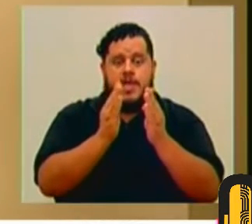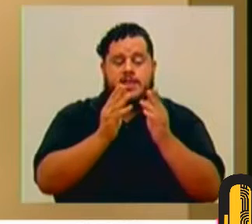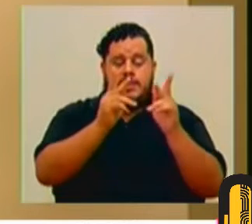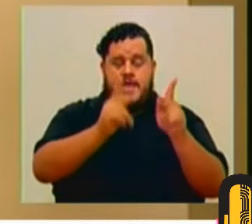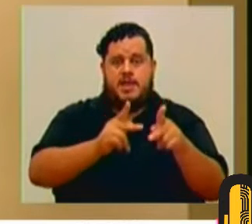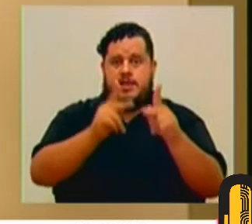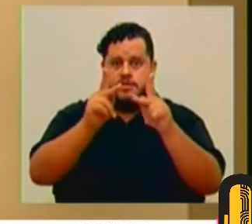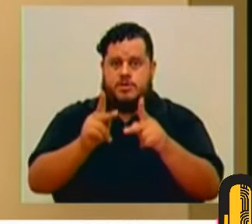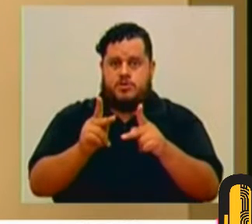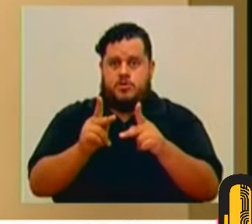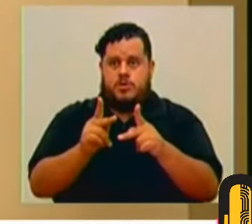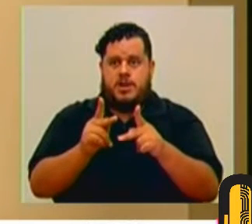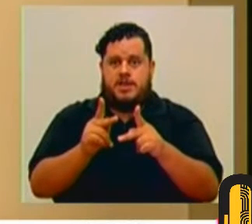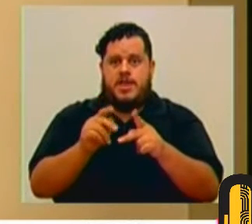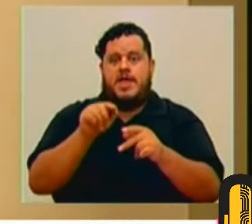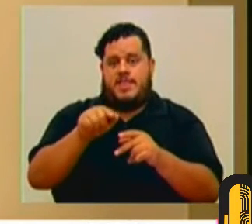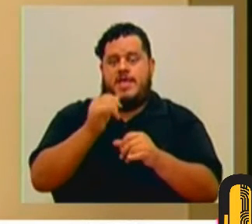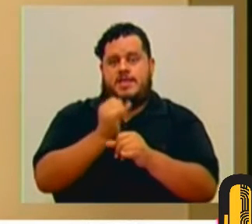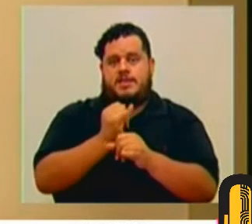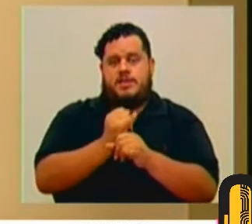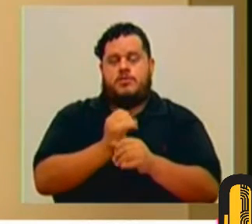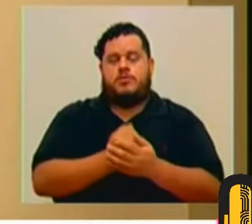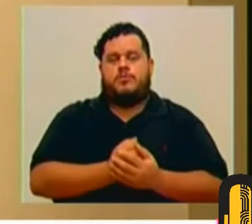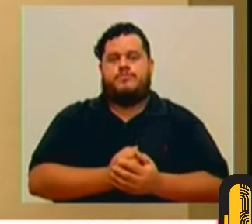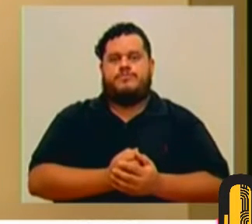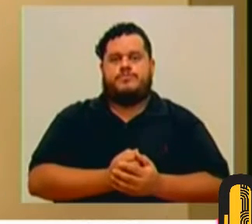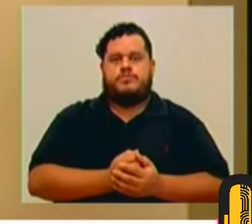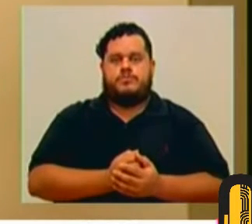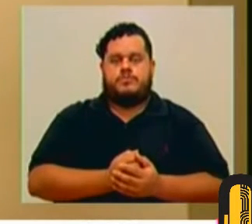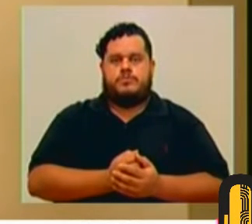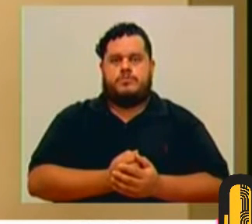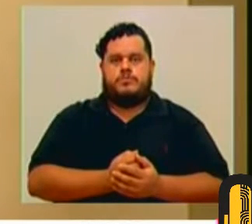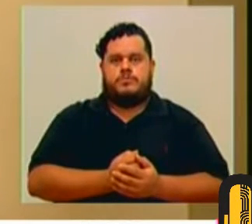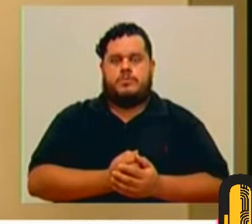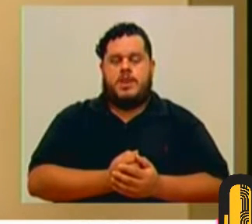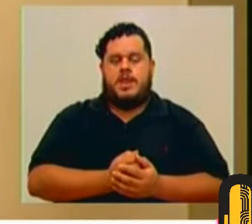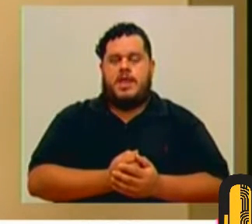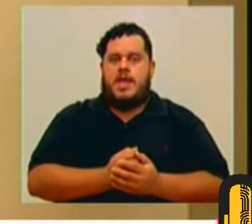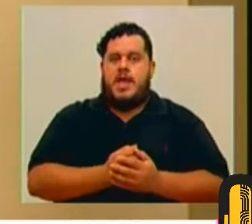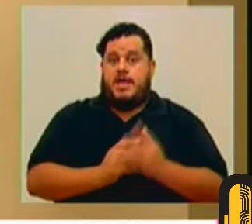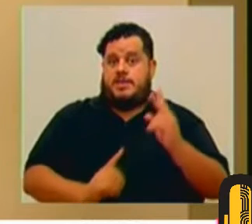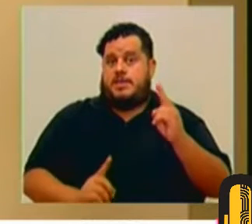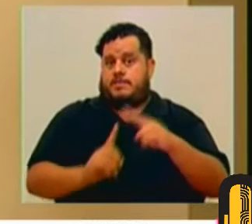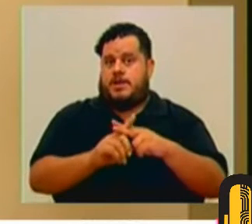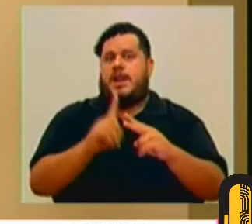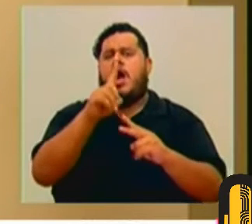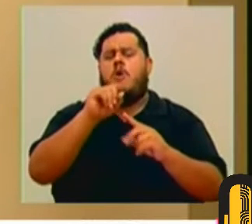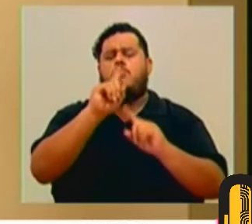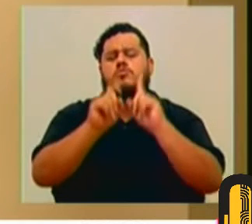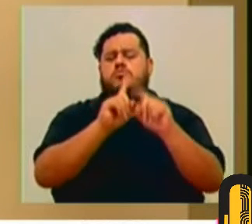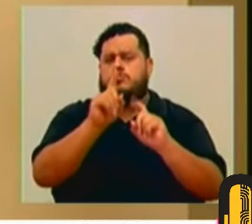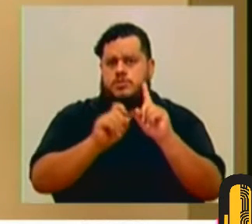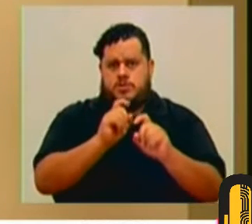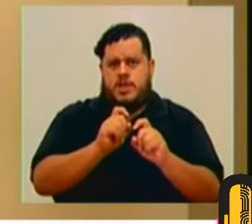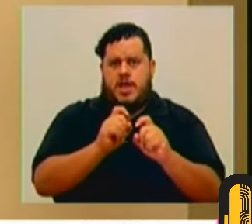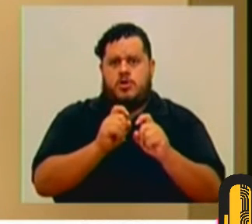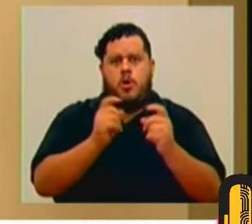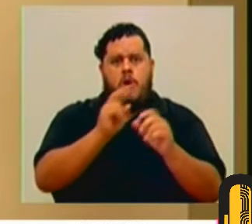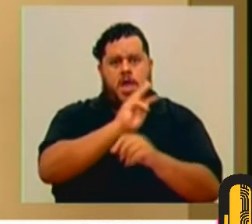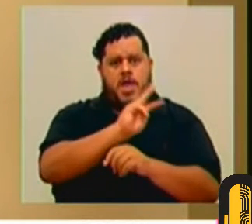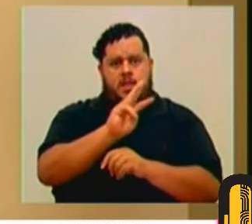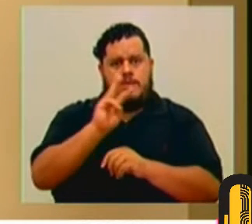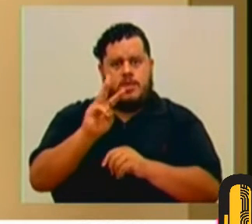personas usuarias de esta institución. Se aplicará un cuestionario en línea entre todo el personal